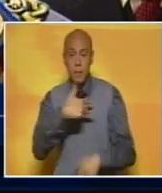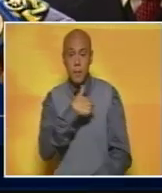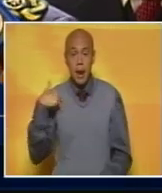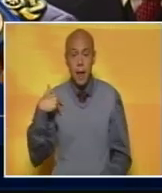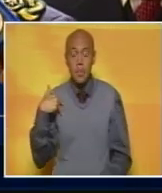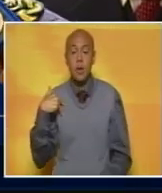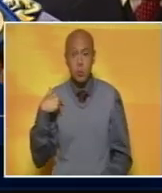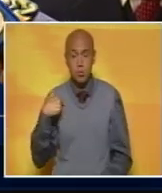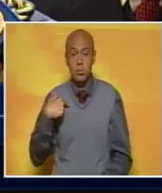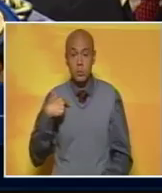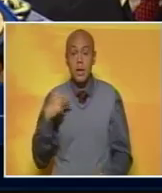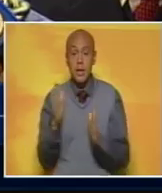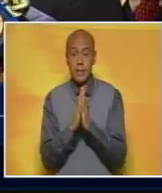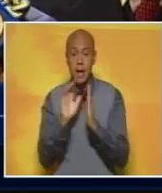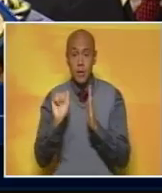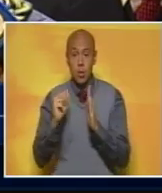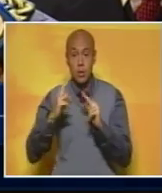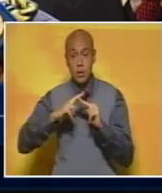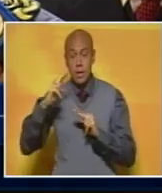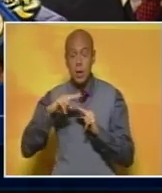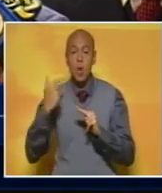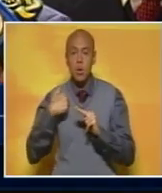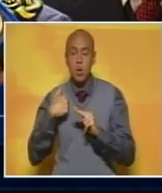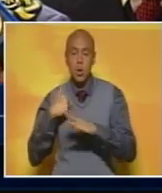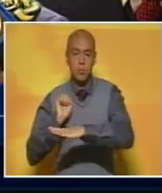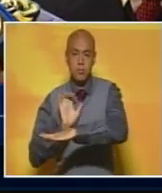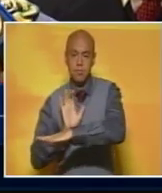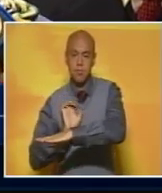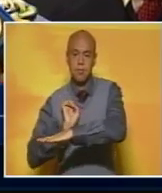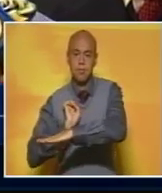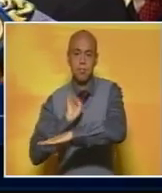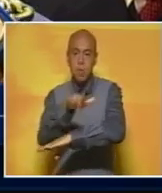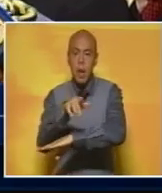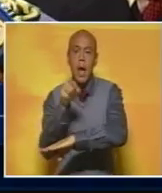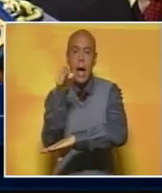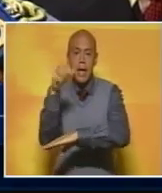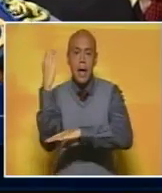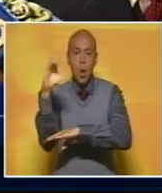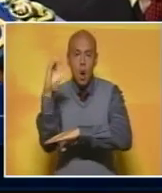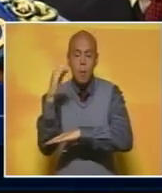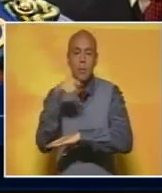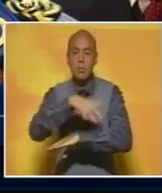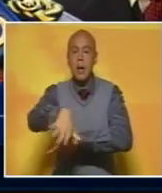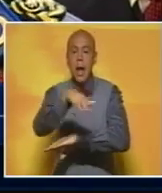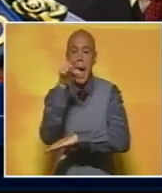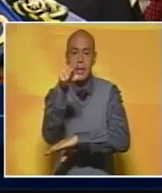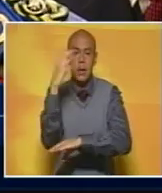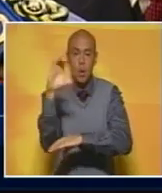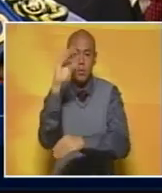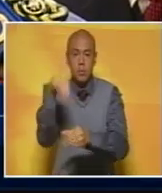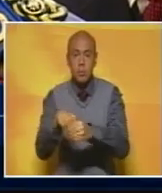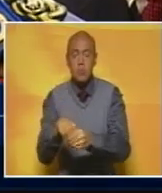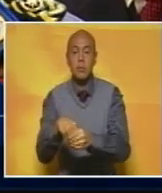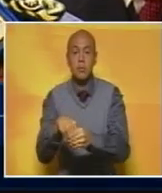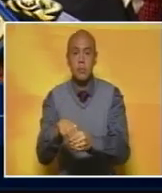Ureña. Lo hemos lanzado para el otro lado de la frontera para que vayan con su actividad delictiva del otro lado. Aún hay presencia en